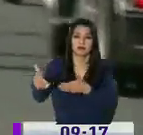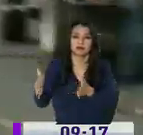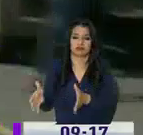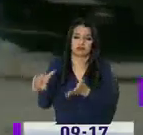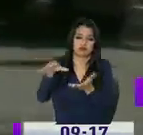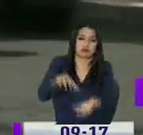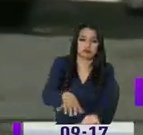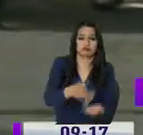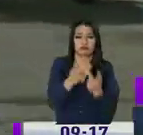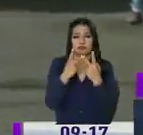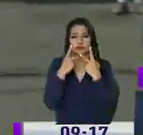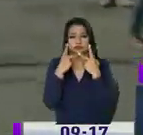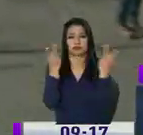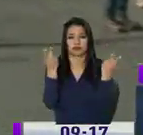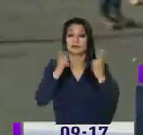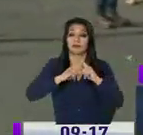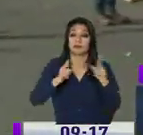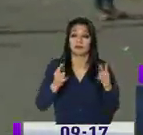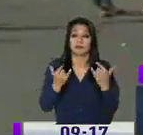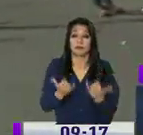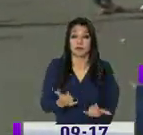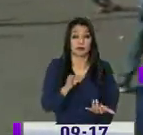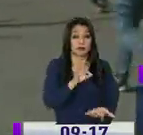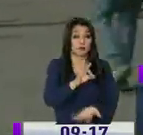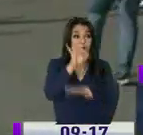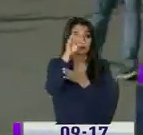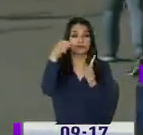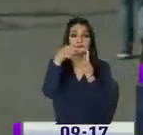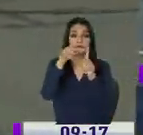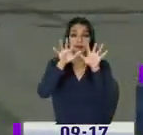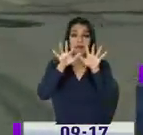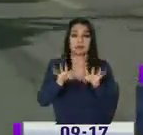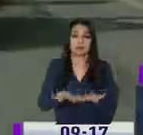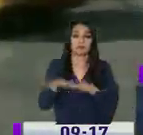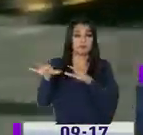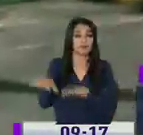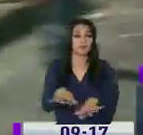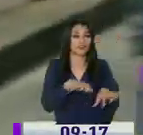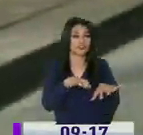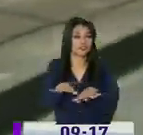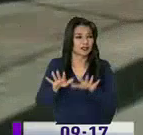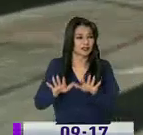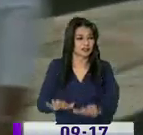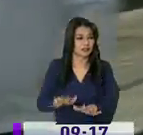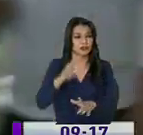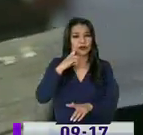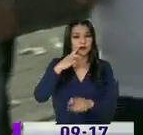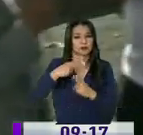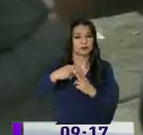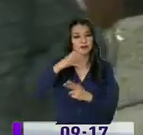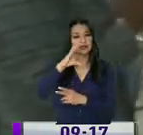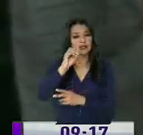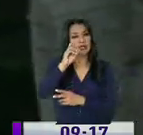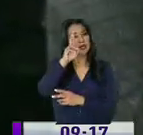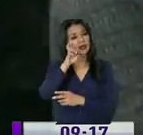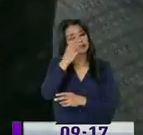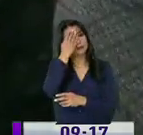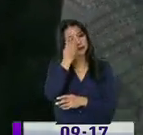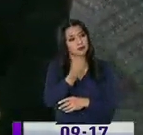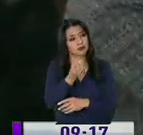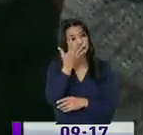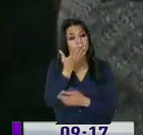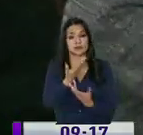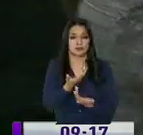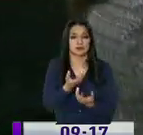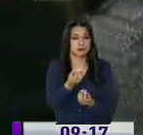públicas, para lo cual entonces vamos a hablar con Carlos Salomoto, quien es el secretario de Coordinación Territorial, para que nos informe. Buenos días, es importante